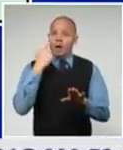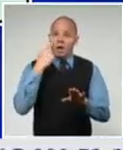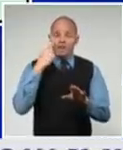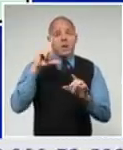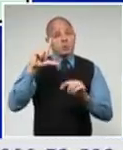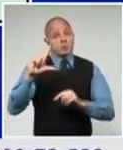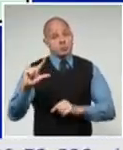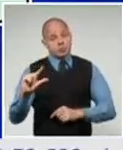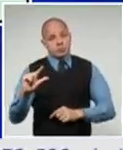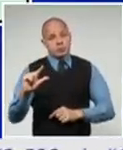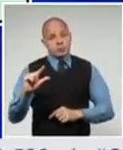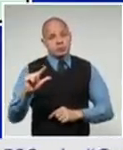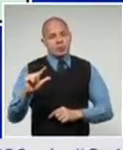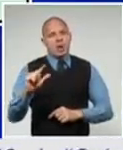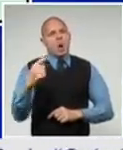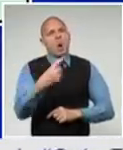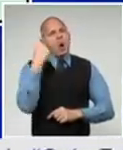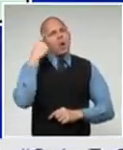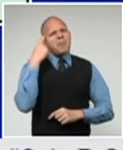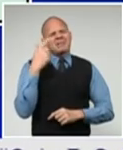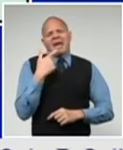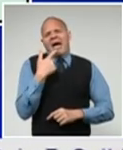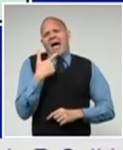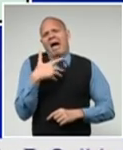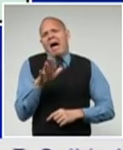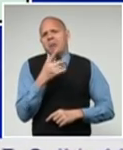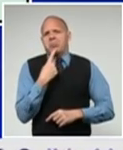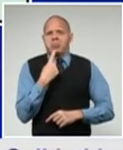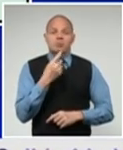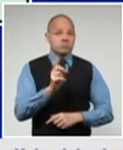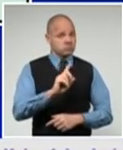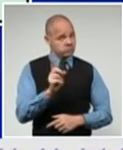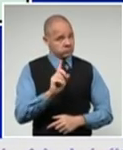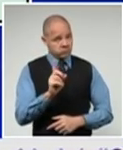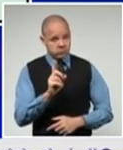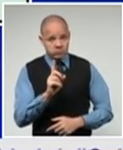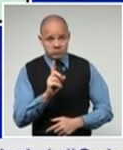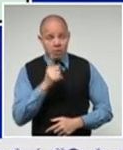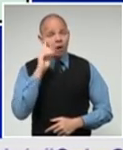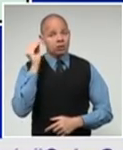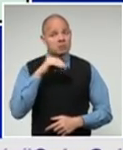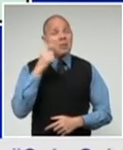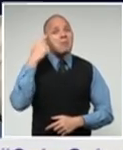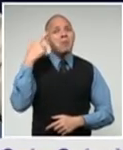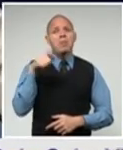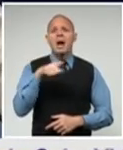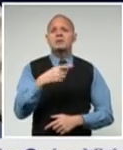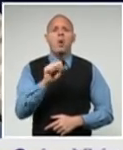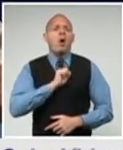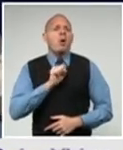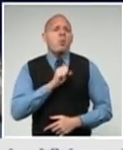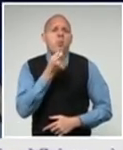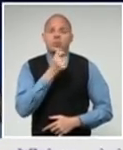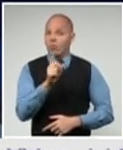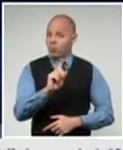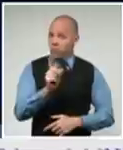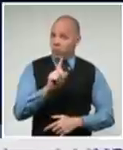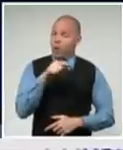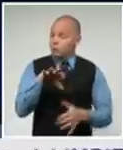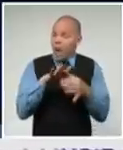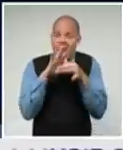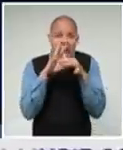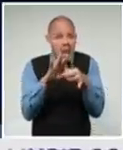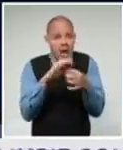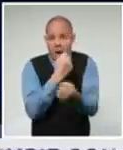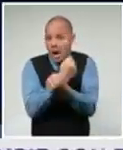confiarse, no tiene que ver nada con que esta enfermedad haya disminuido su virulencia,